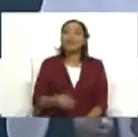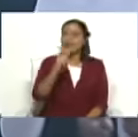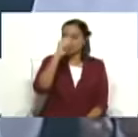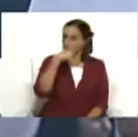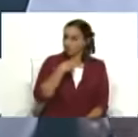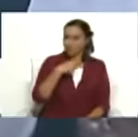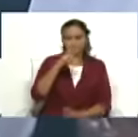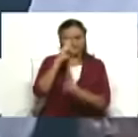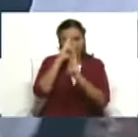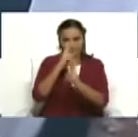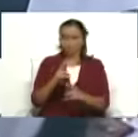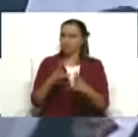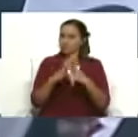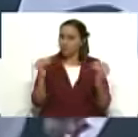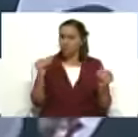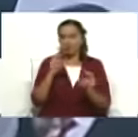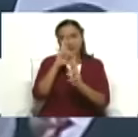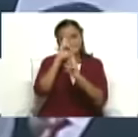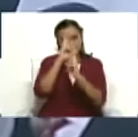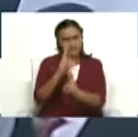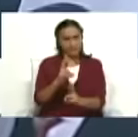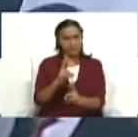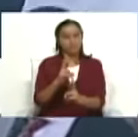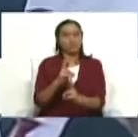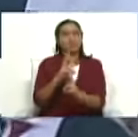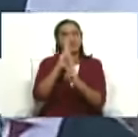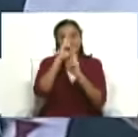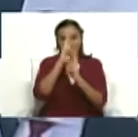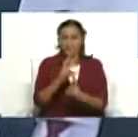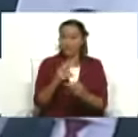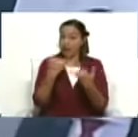Respetaremos. Ahora respetamos.